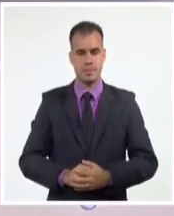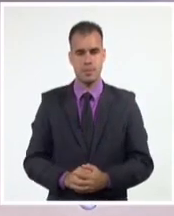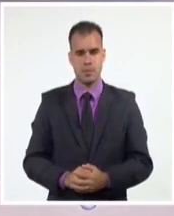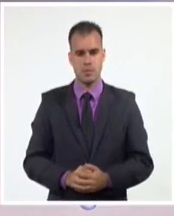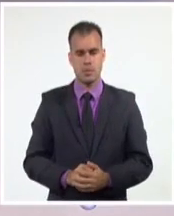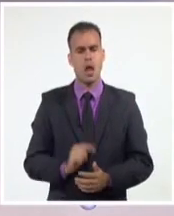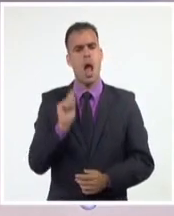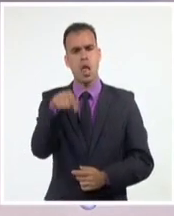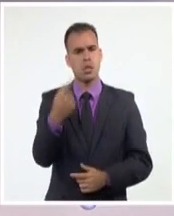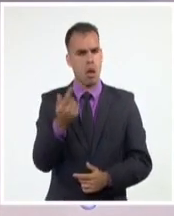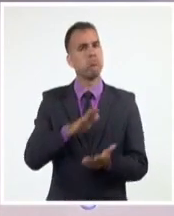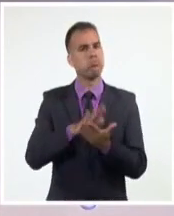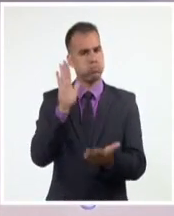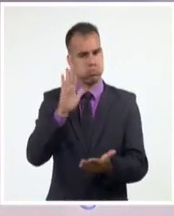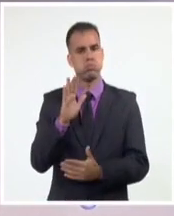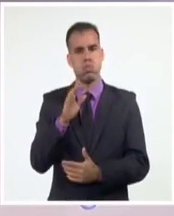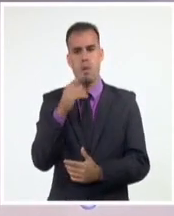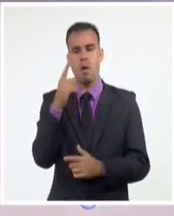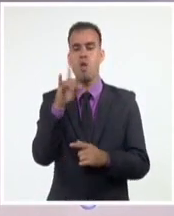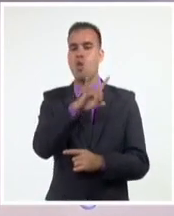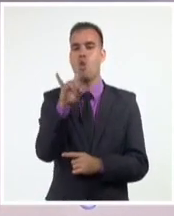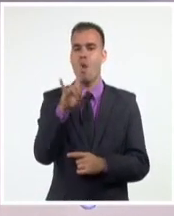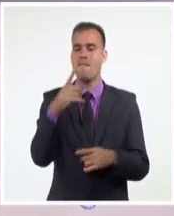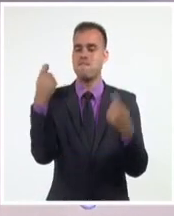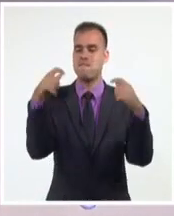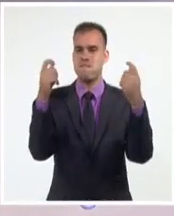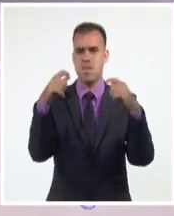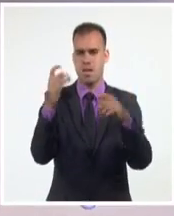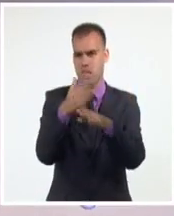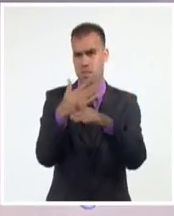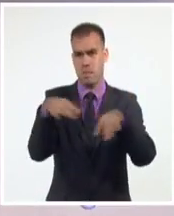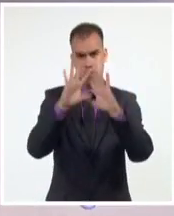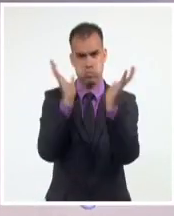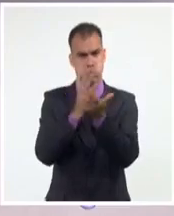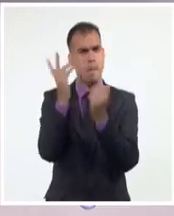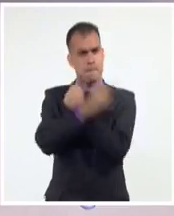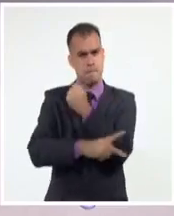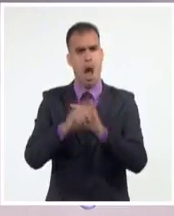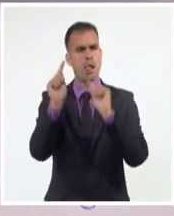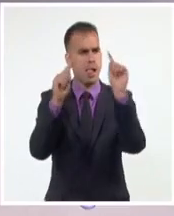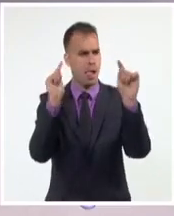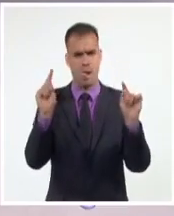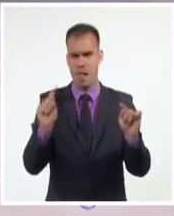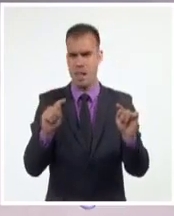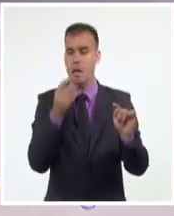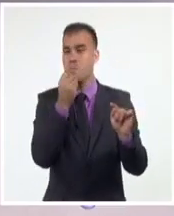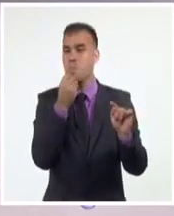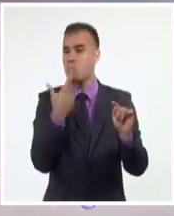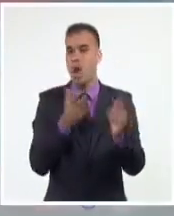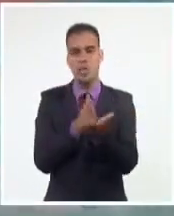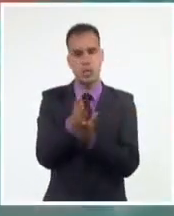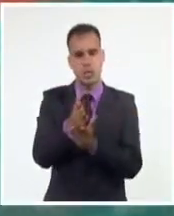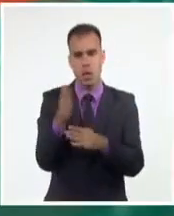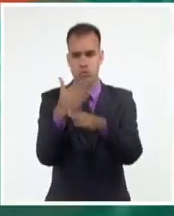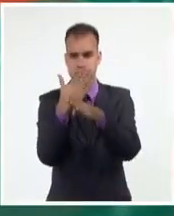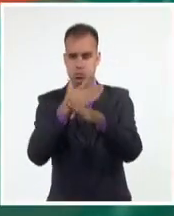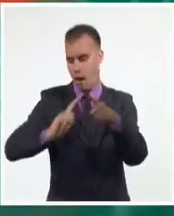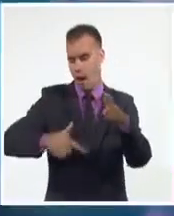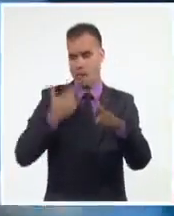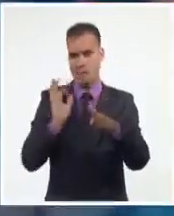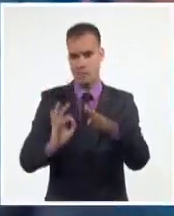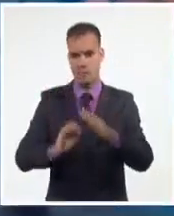un compromiso solidario de 9 festivales de todos los rincones del mundo para reconstruir y continuar la diversidad